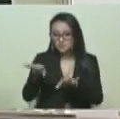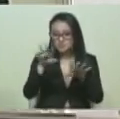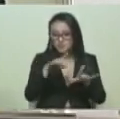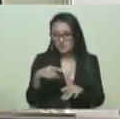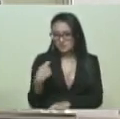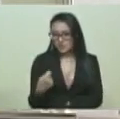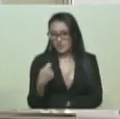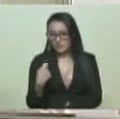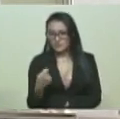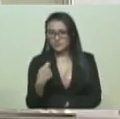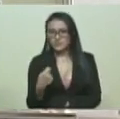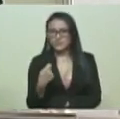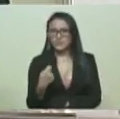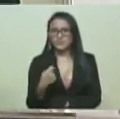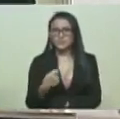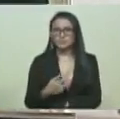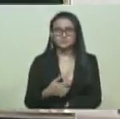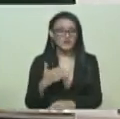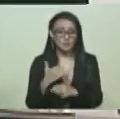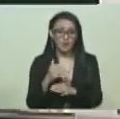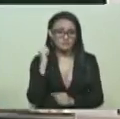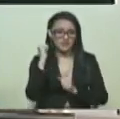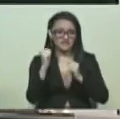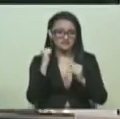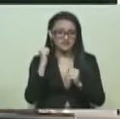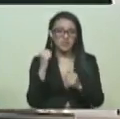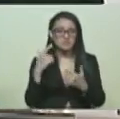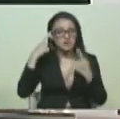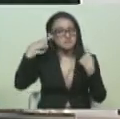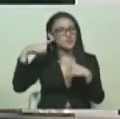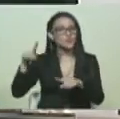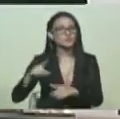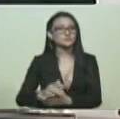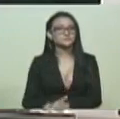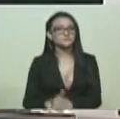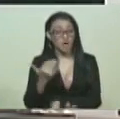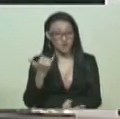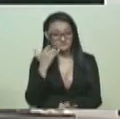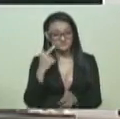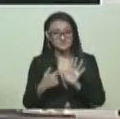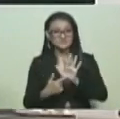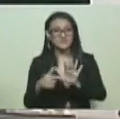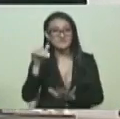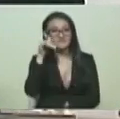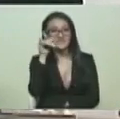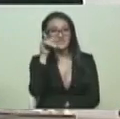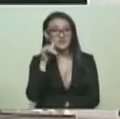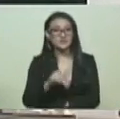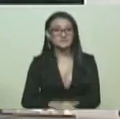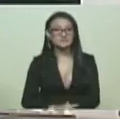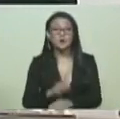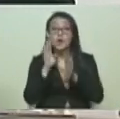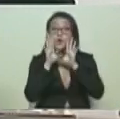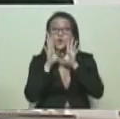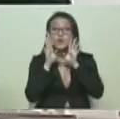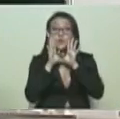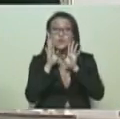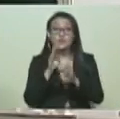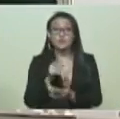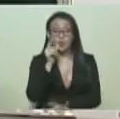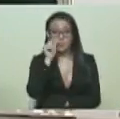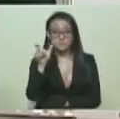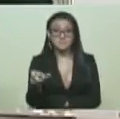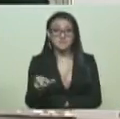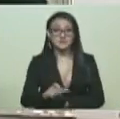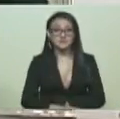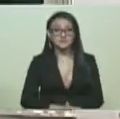pagan cual mercenario y luego los olvidan. Vamos a ver el video de la confesión de